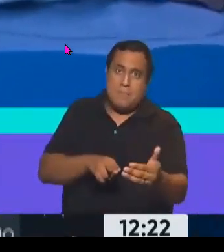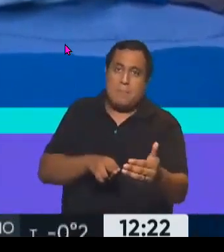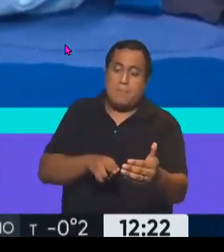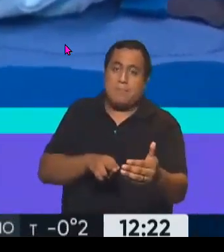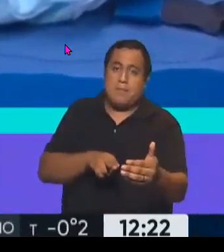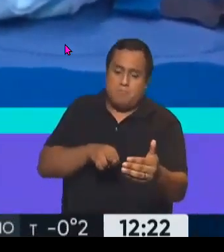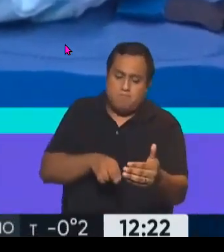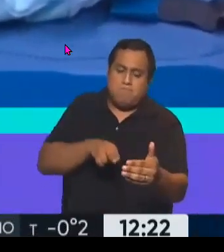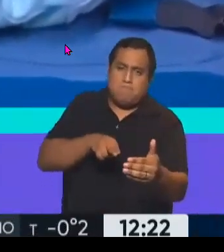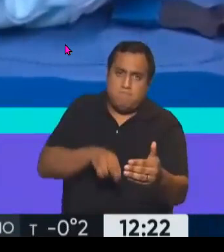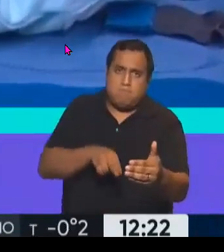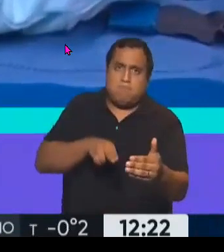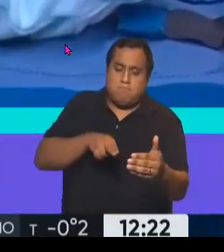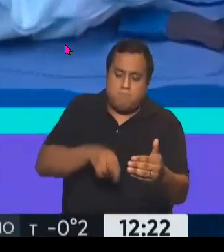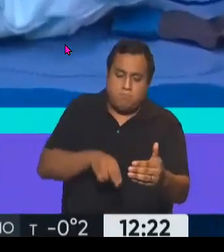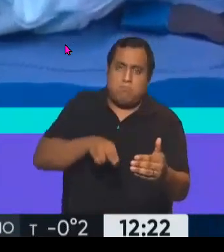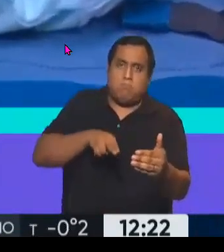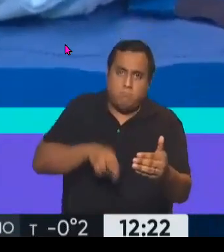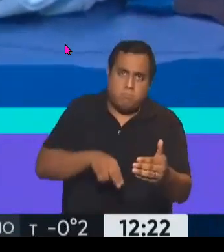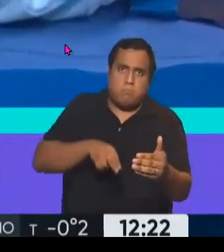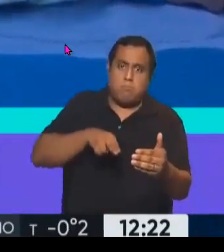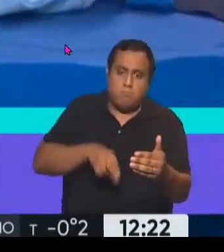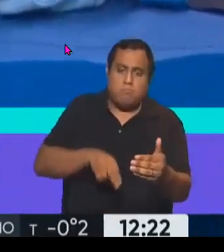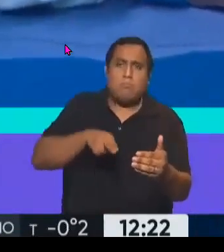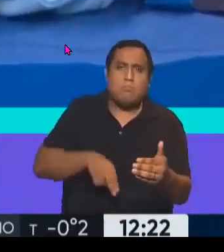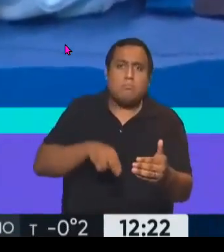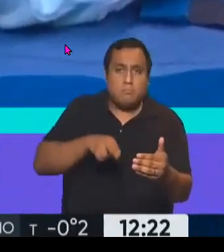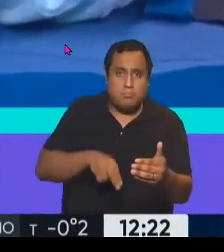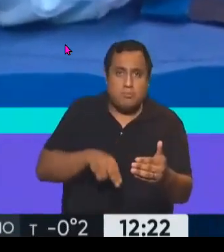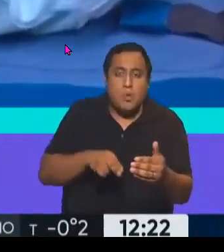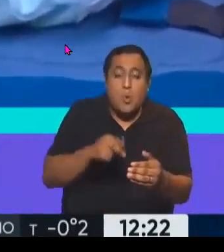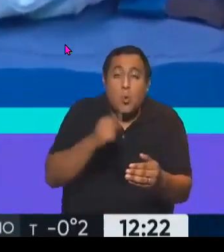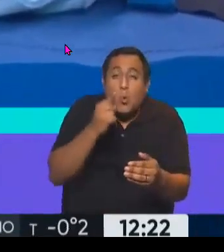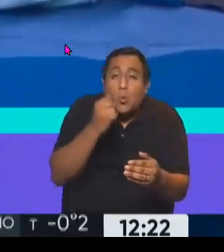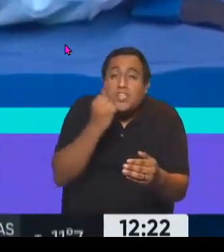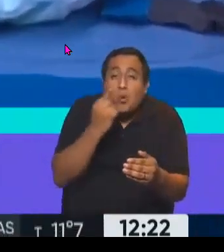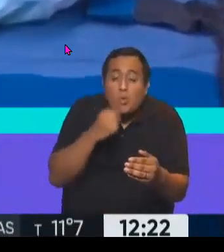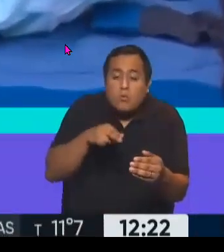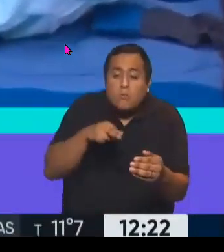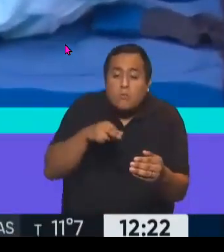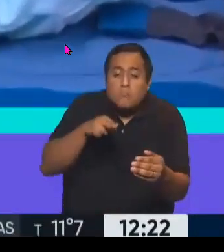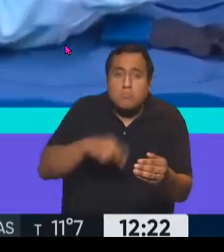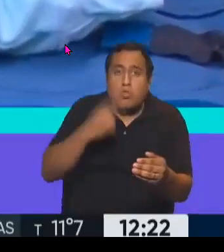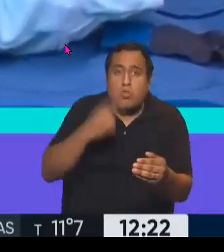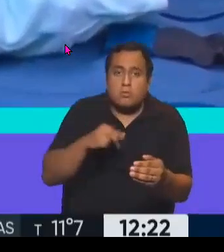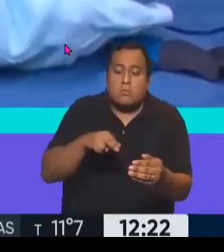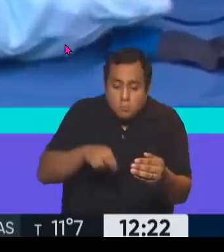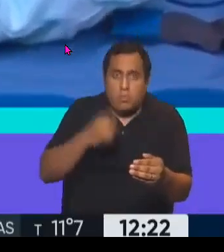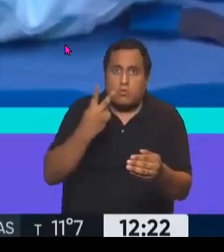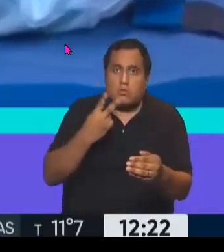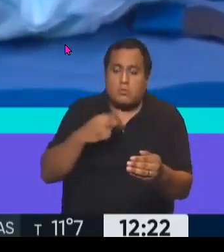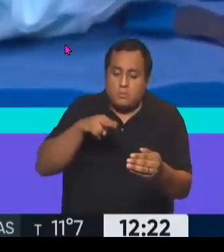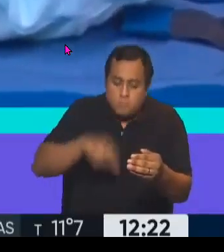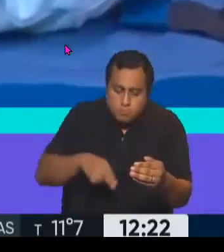ahí comprimir profundo y más o menos 2 veces por segundo. 1, 2, 1, 2,